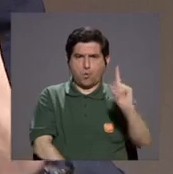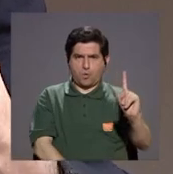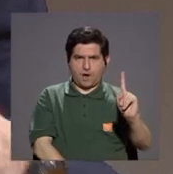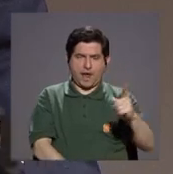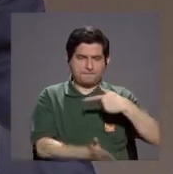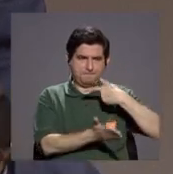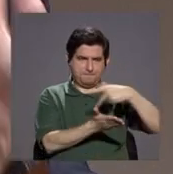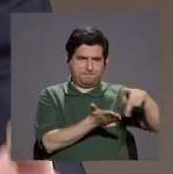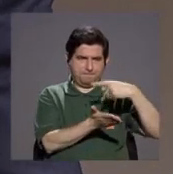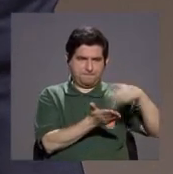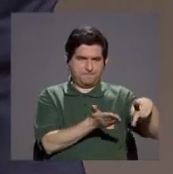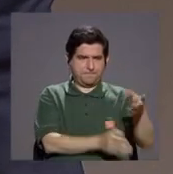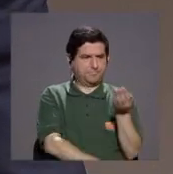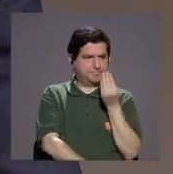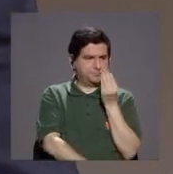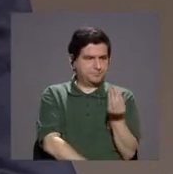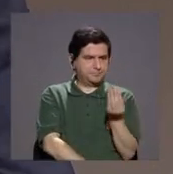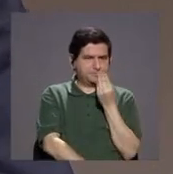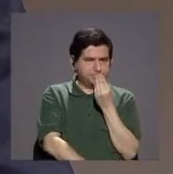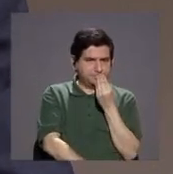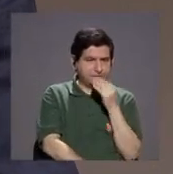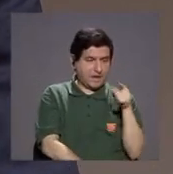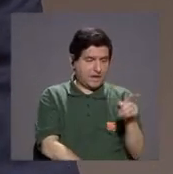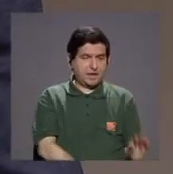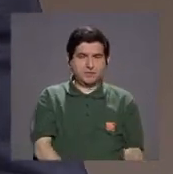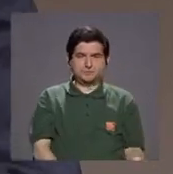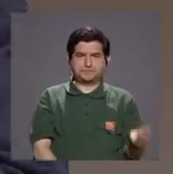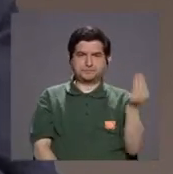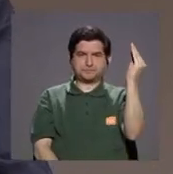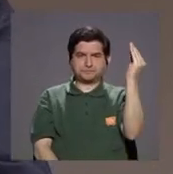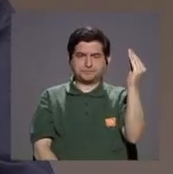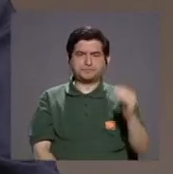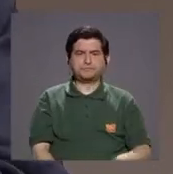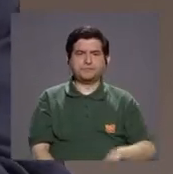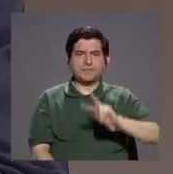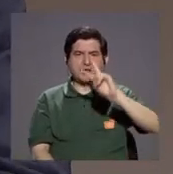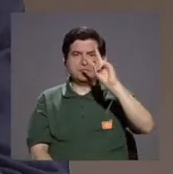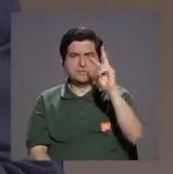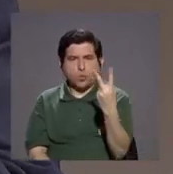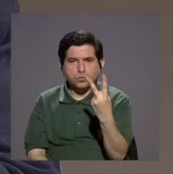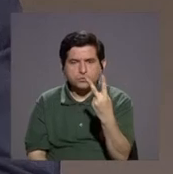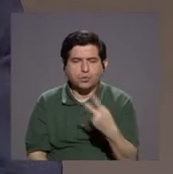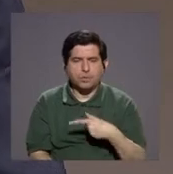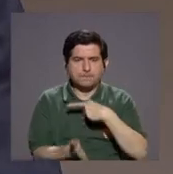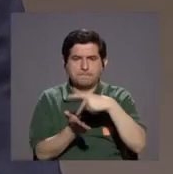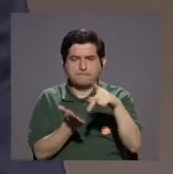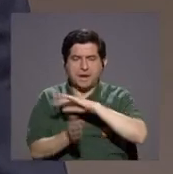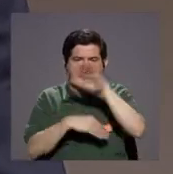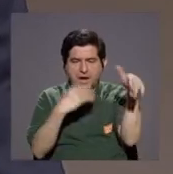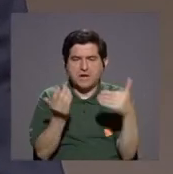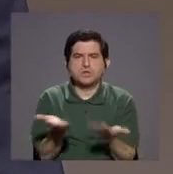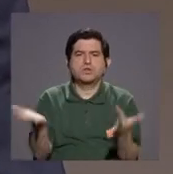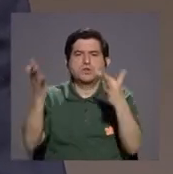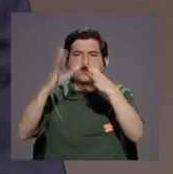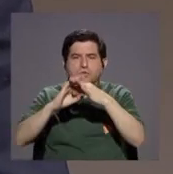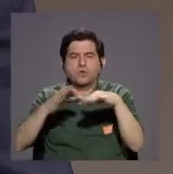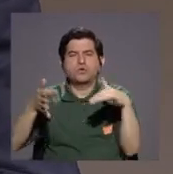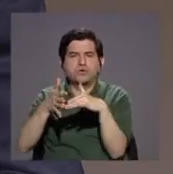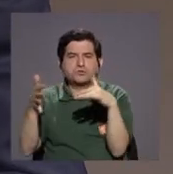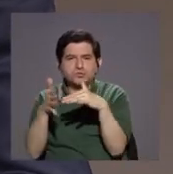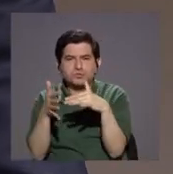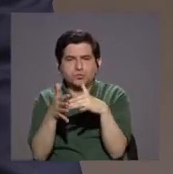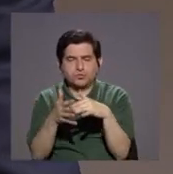pagarle su alimentación durante su adolescencia y un segundo componente que es pagarle todo relacionado a sus